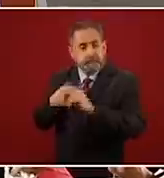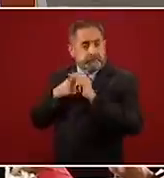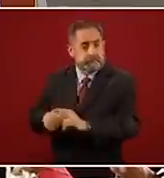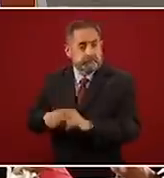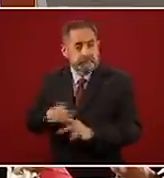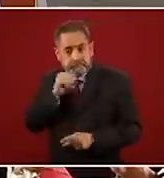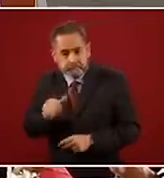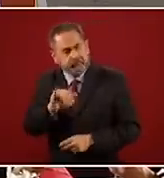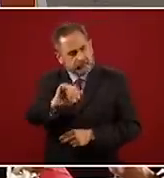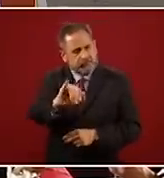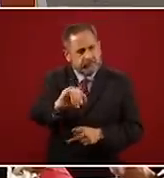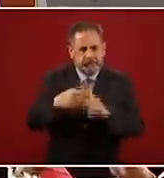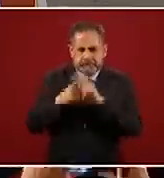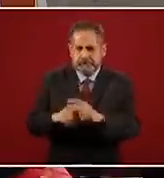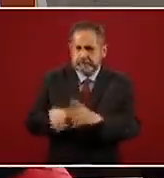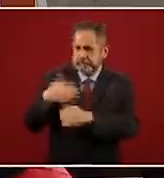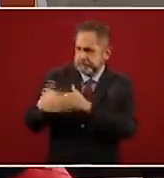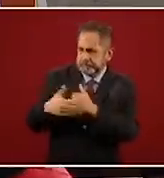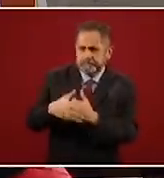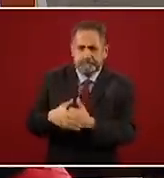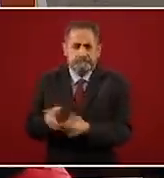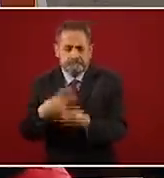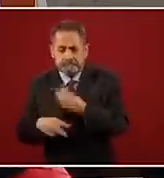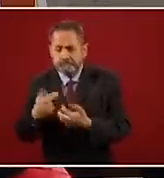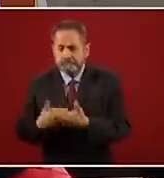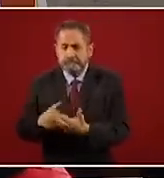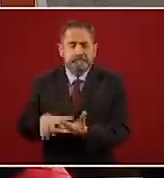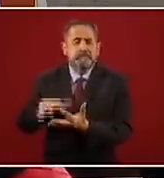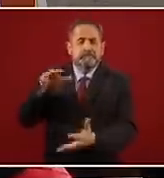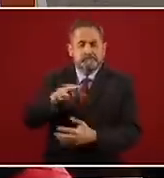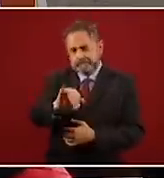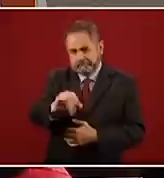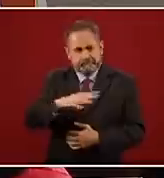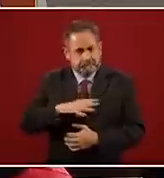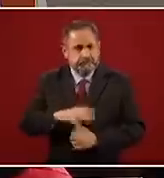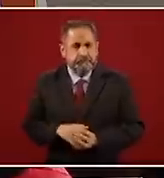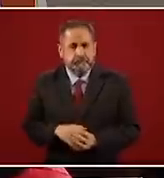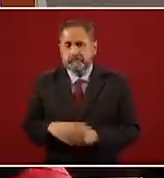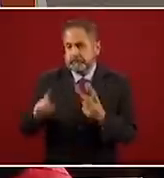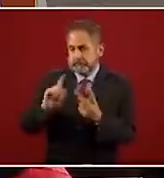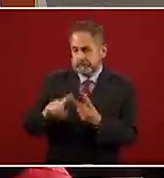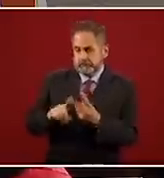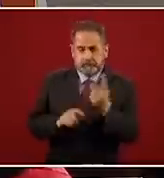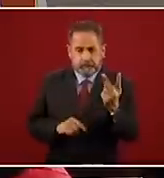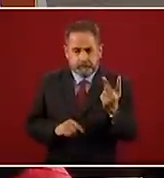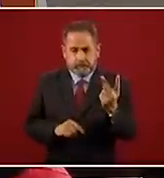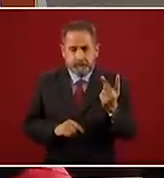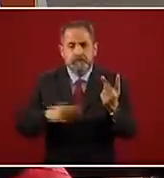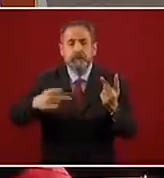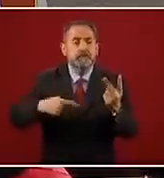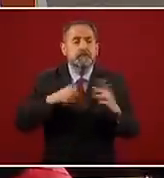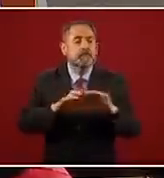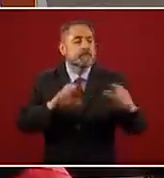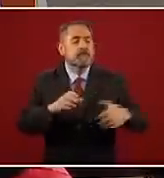contrario, en eso basamos nuestro incremento de producción. Y en relación a la segunda pregunta, usted se refiere al